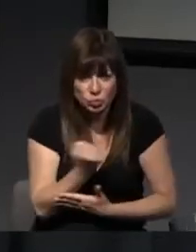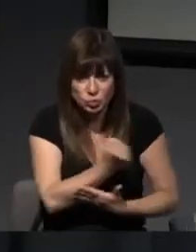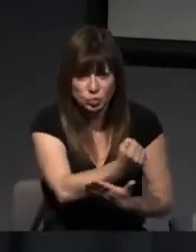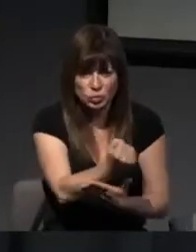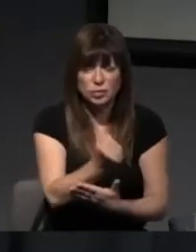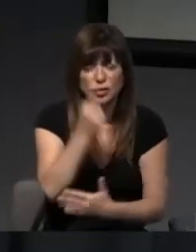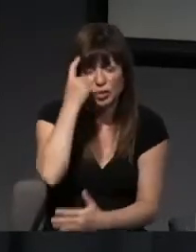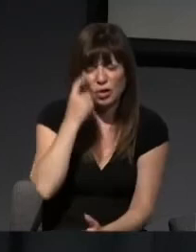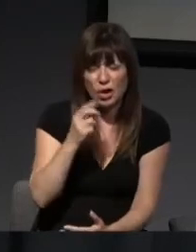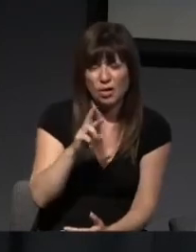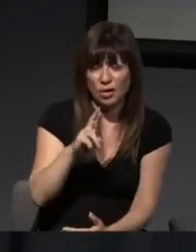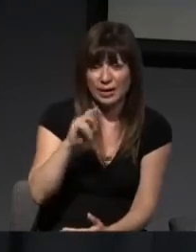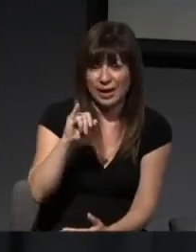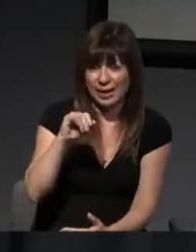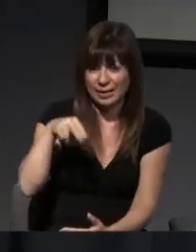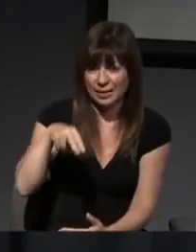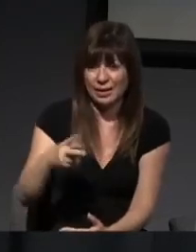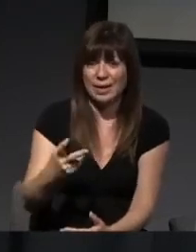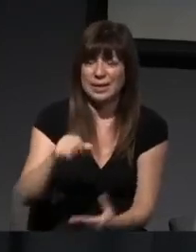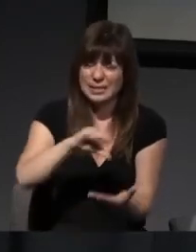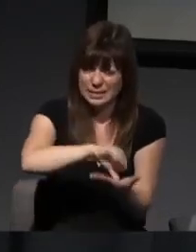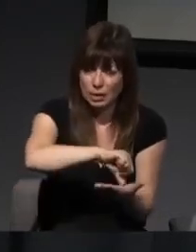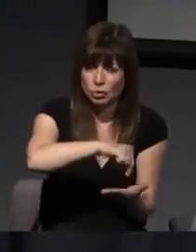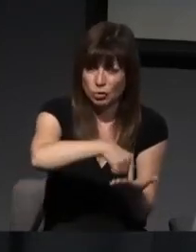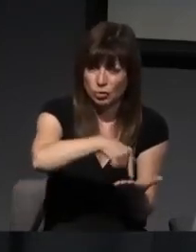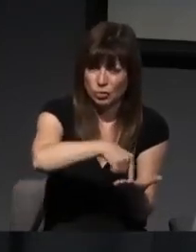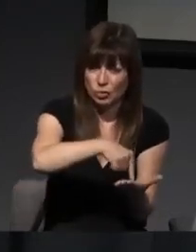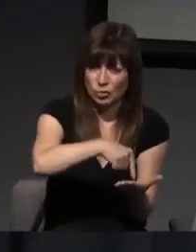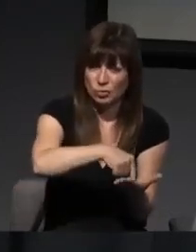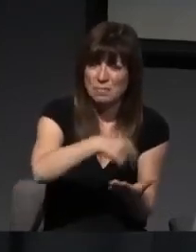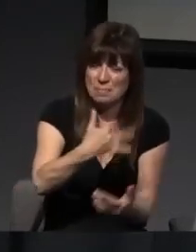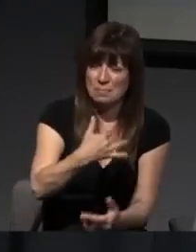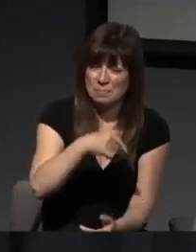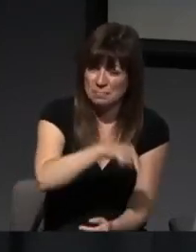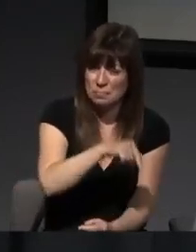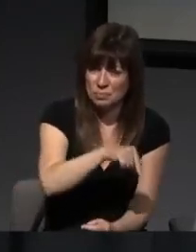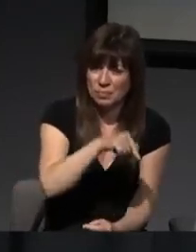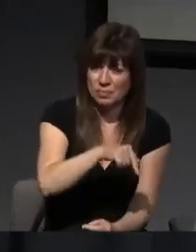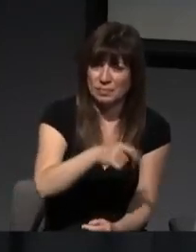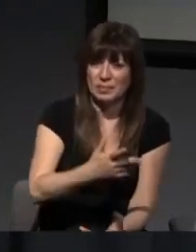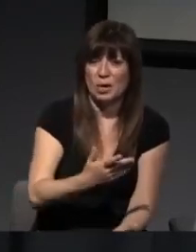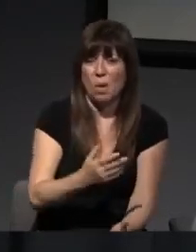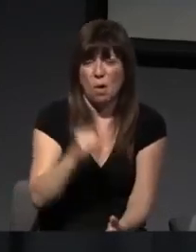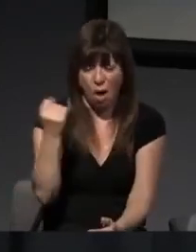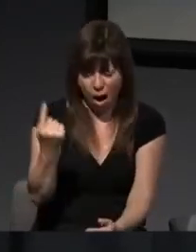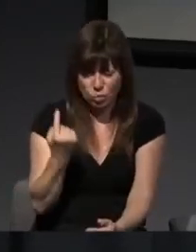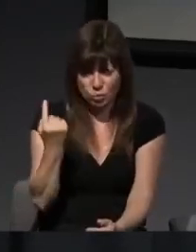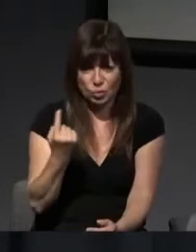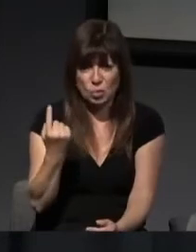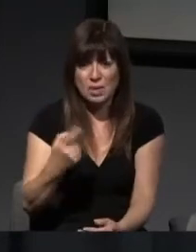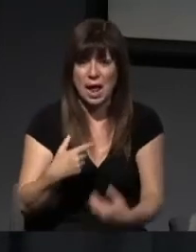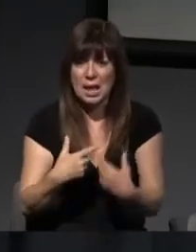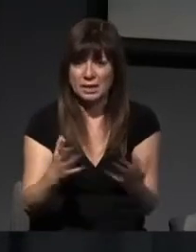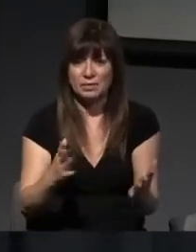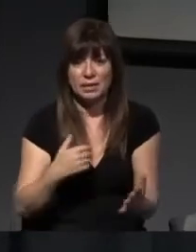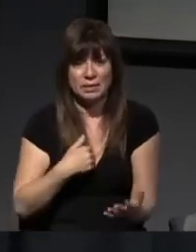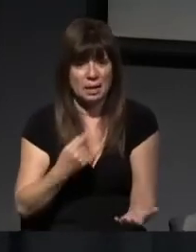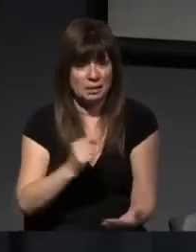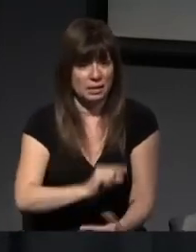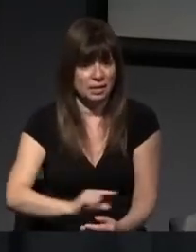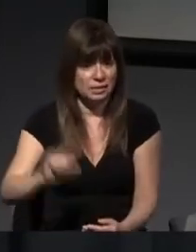centro de esa misión, y por lo tanto comprometemos nuestro apoyo, obviamente con la necesaria independencia, autonomía y libertad que estas